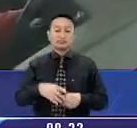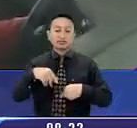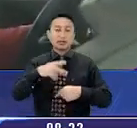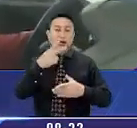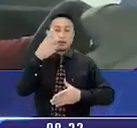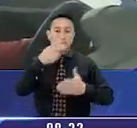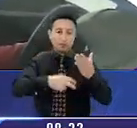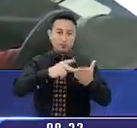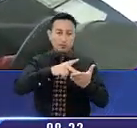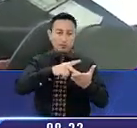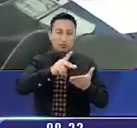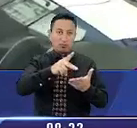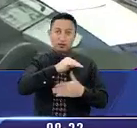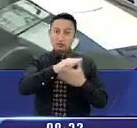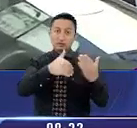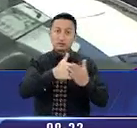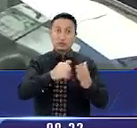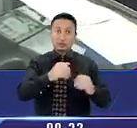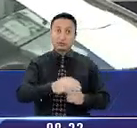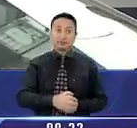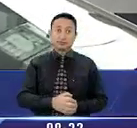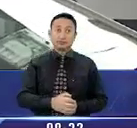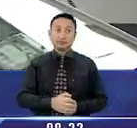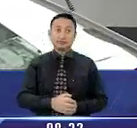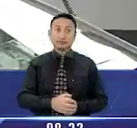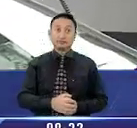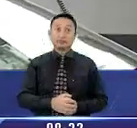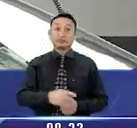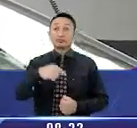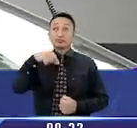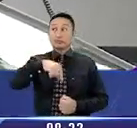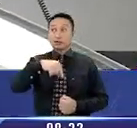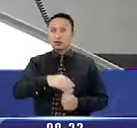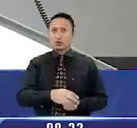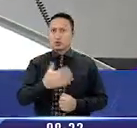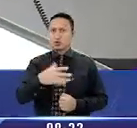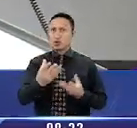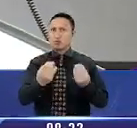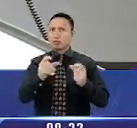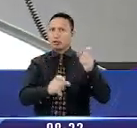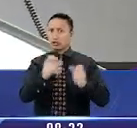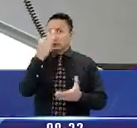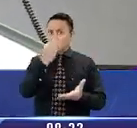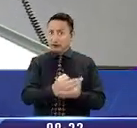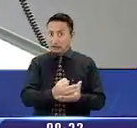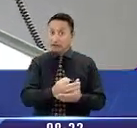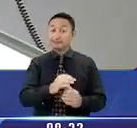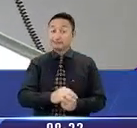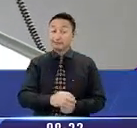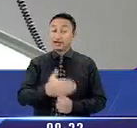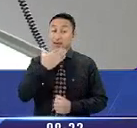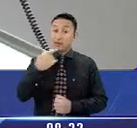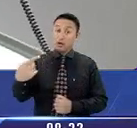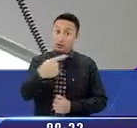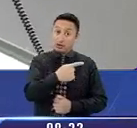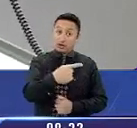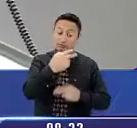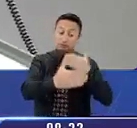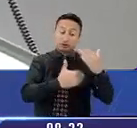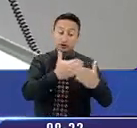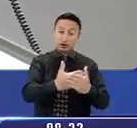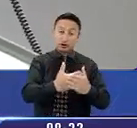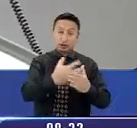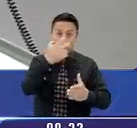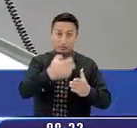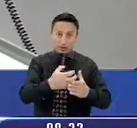valores pendientes. Lo que nos dicen las autoridades es que hay una cifra elevada del ausentismo, así que evite sanciones y más bien cumpla con este proceso para que